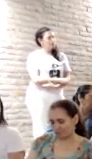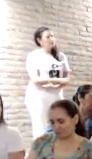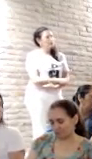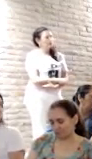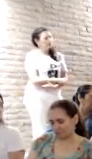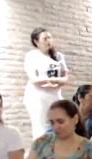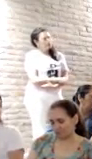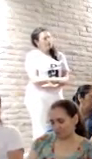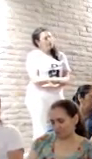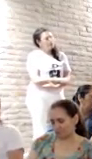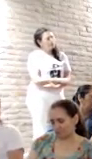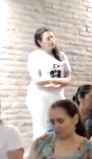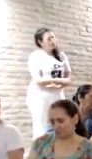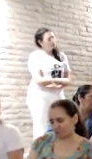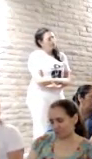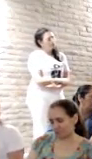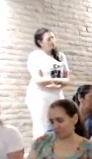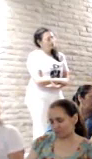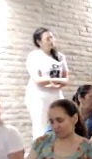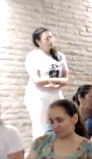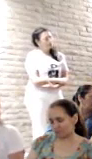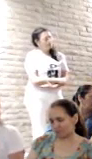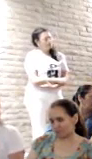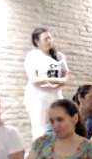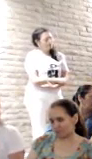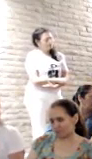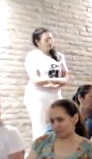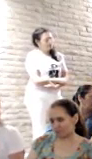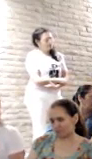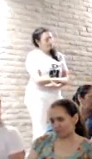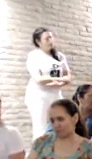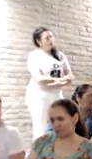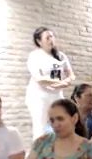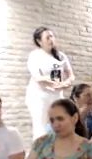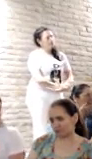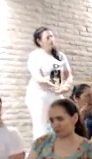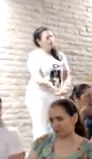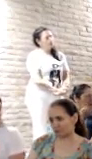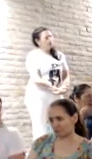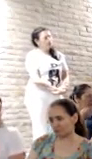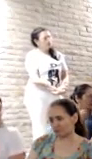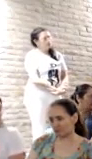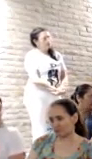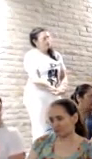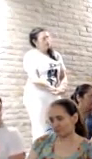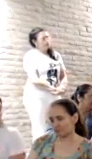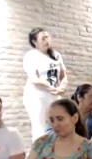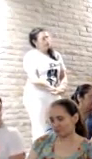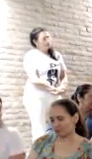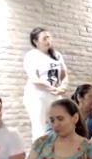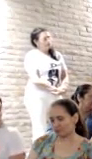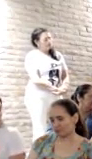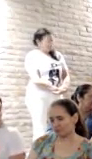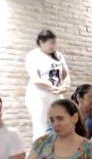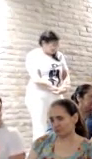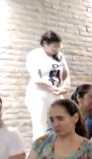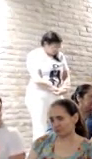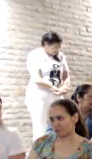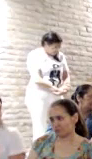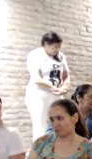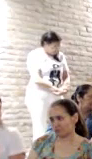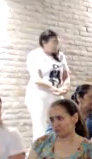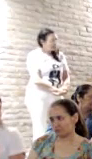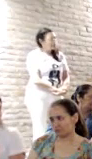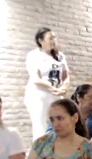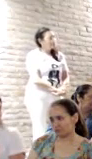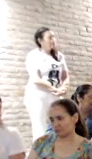que están vinculados meramente con inclusión laboral y esto es algo muy arraigado en la sociedad que hoy todos formamos parte que es pensar también lo que